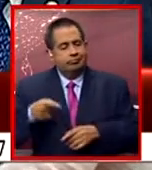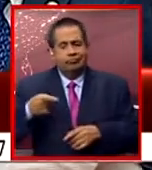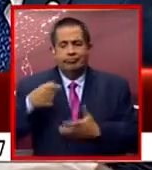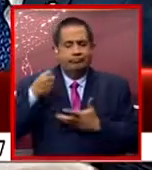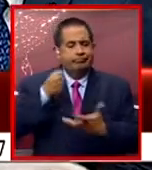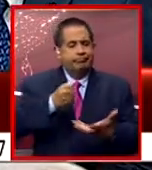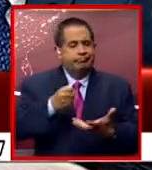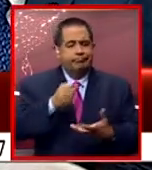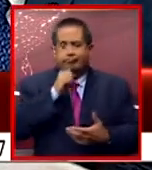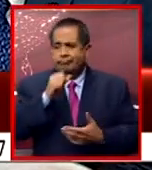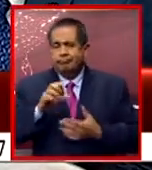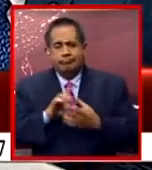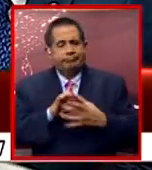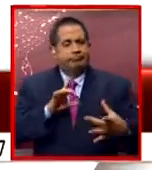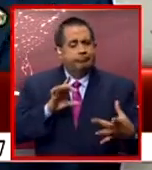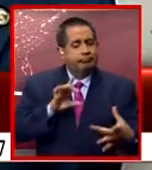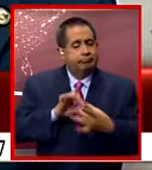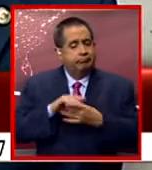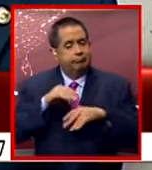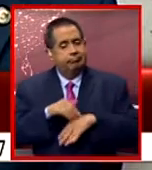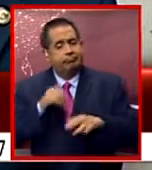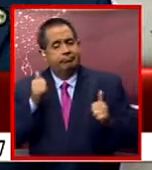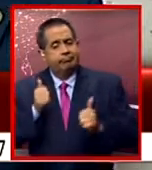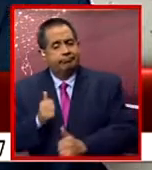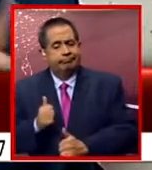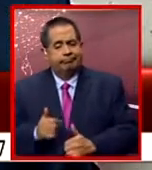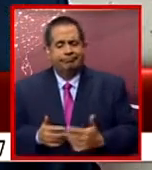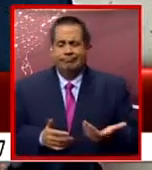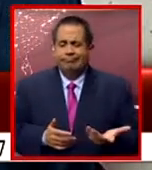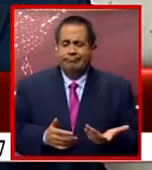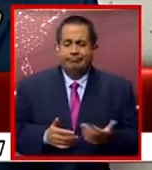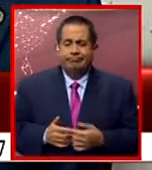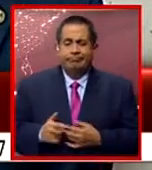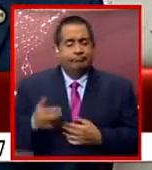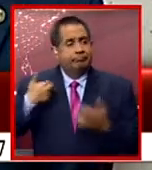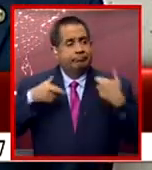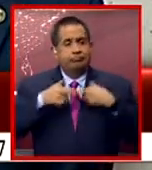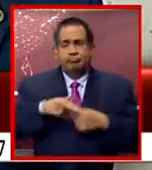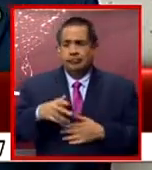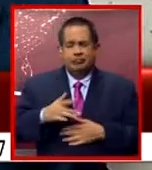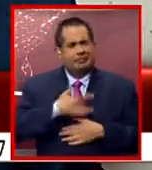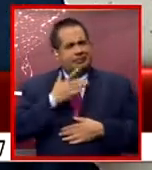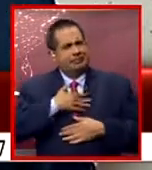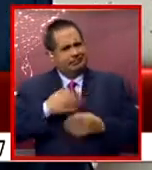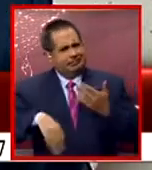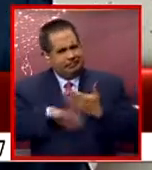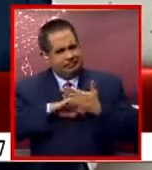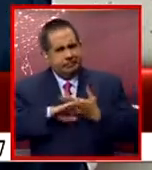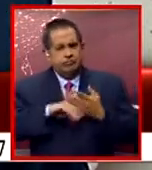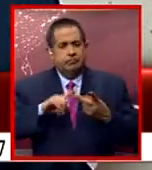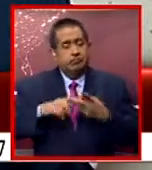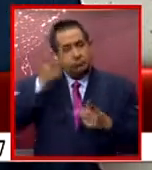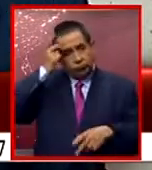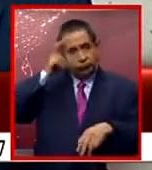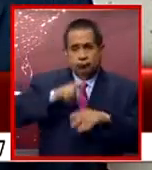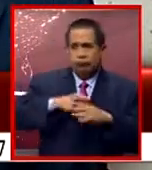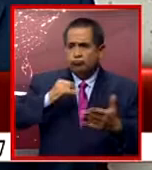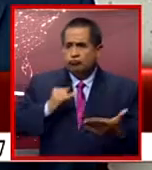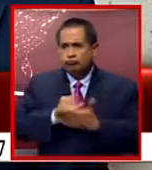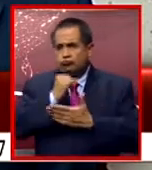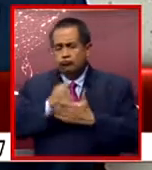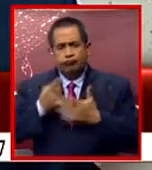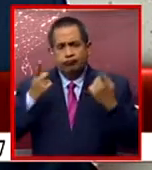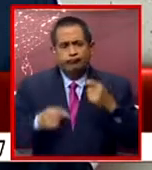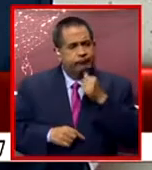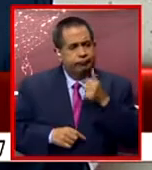su autonomía, al INE. El maestro se siente perseguido, el director no toma decisiones,